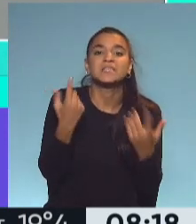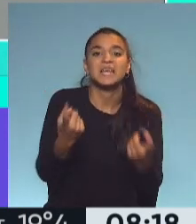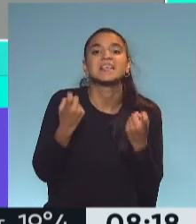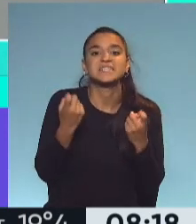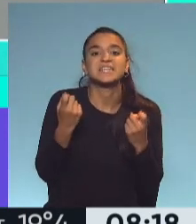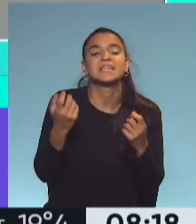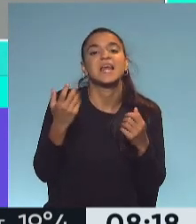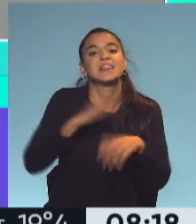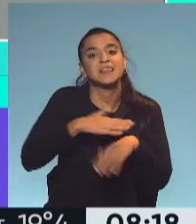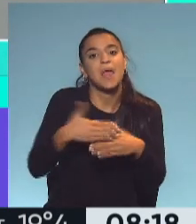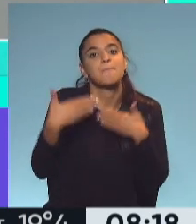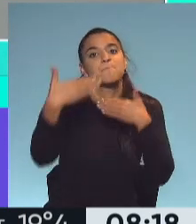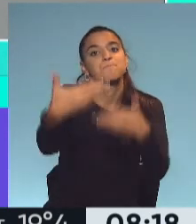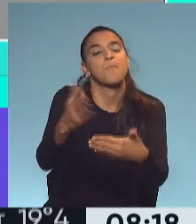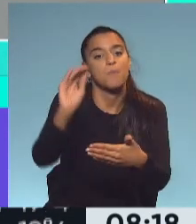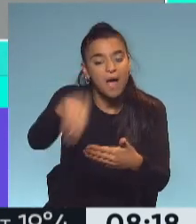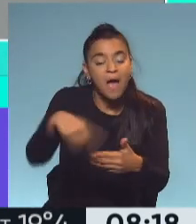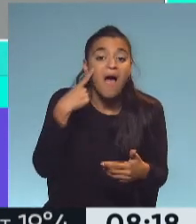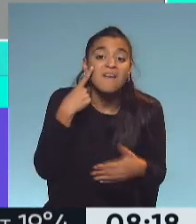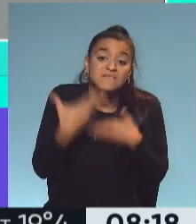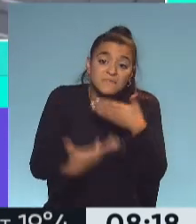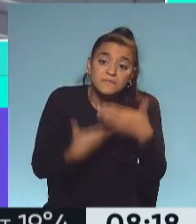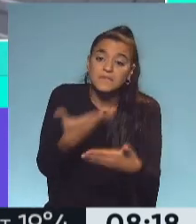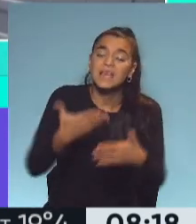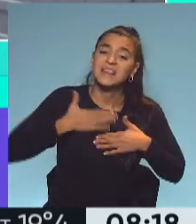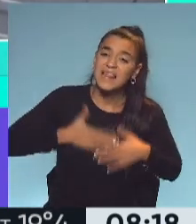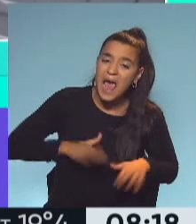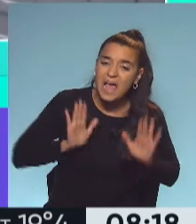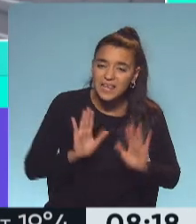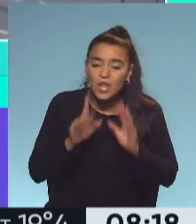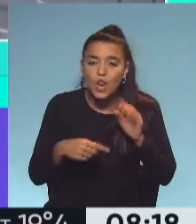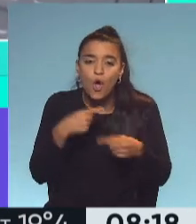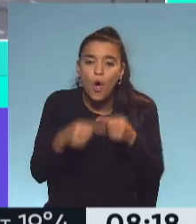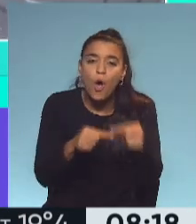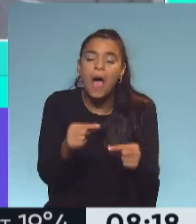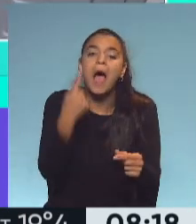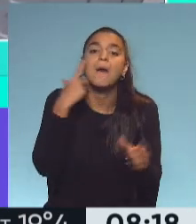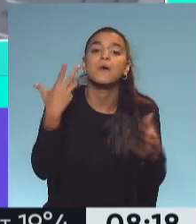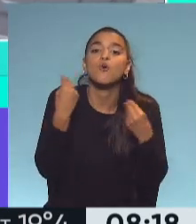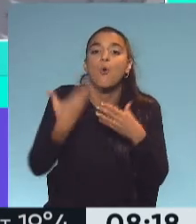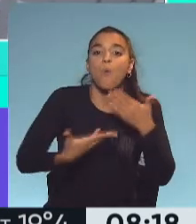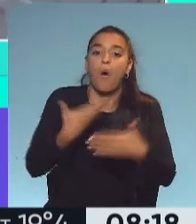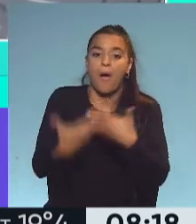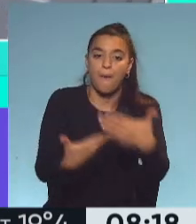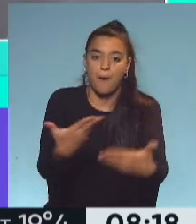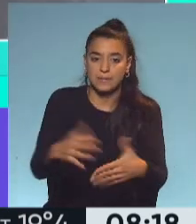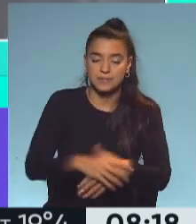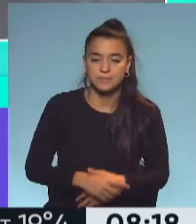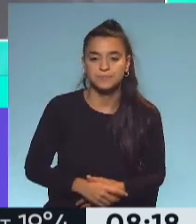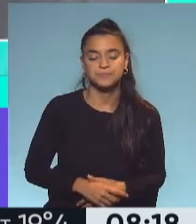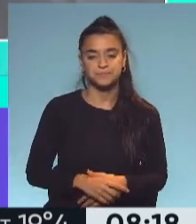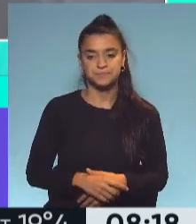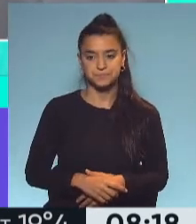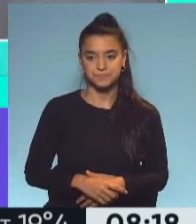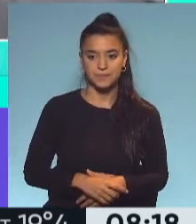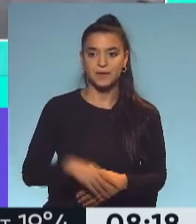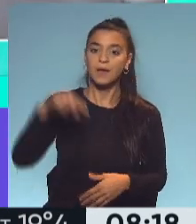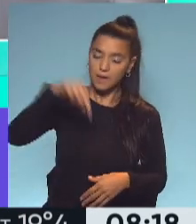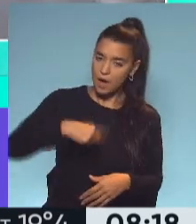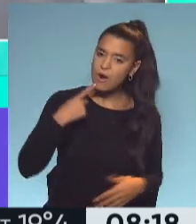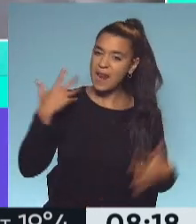Así que hay que seguir el proceso, ser cautos e ir viendo cómo avanza en este sentido. A ver, vamos a